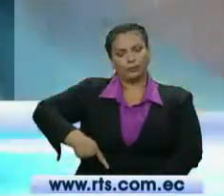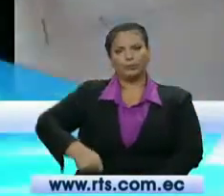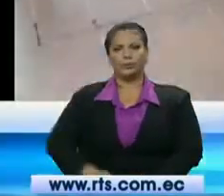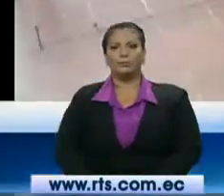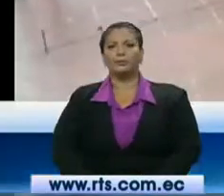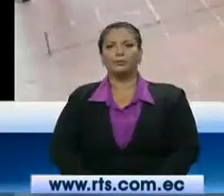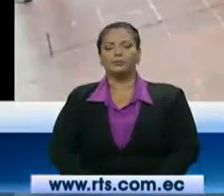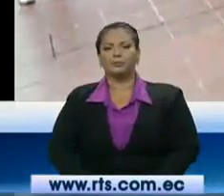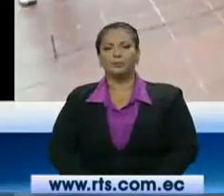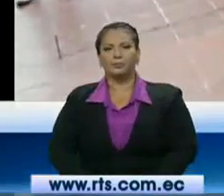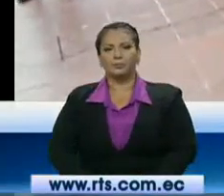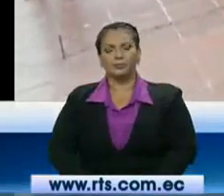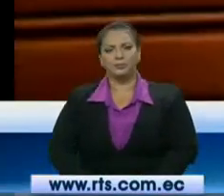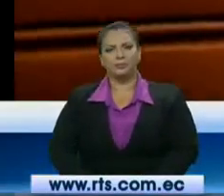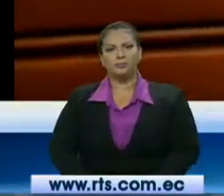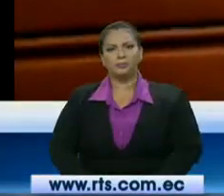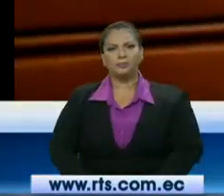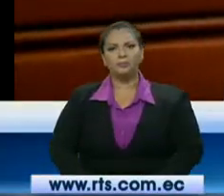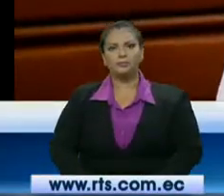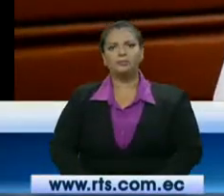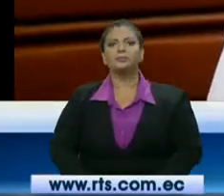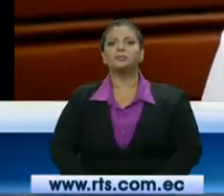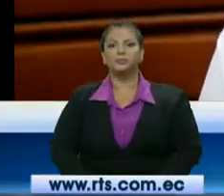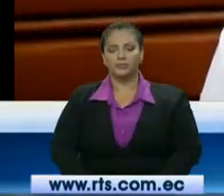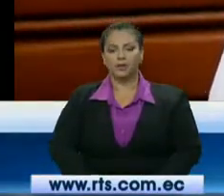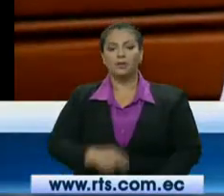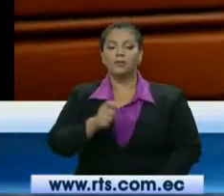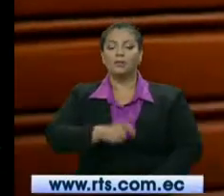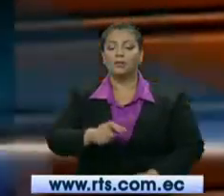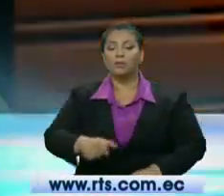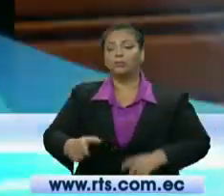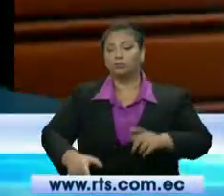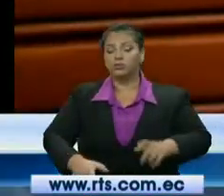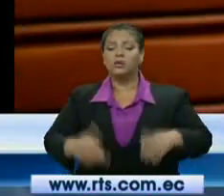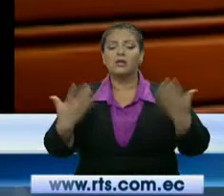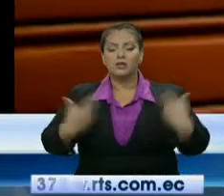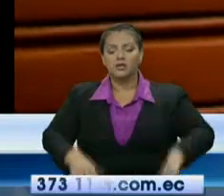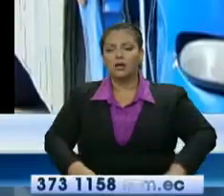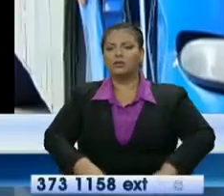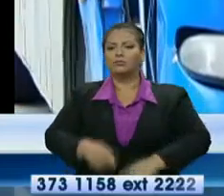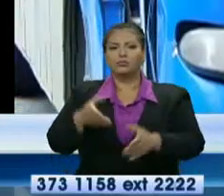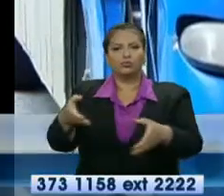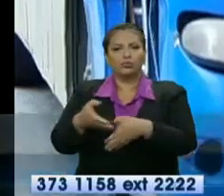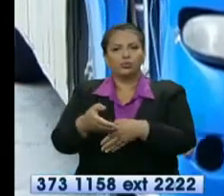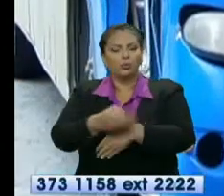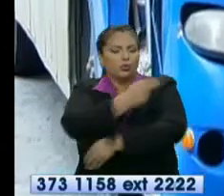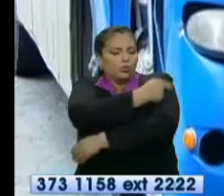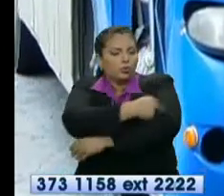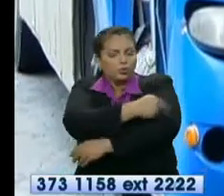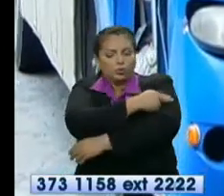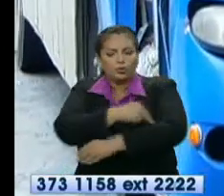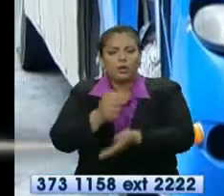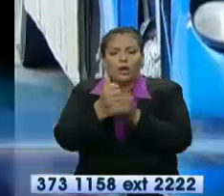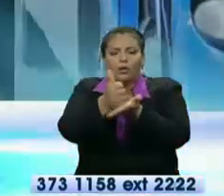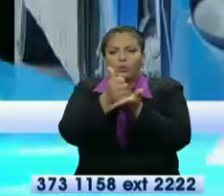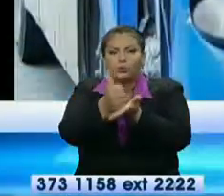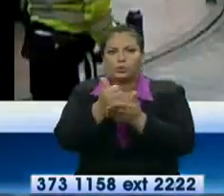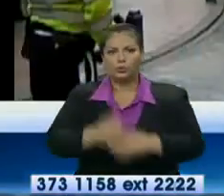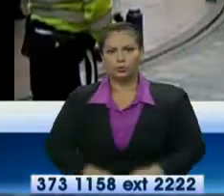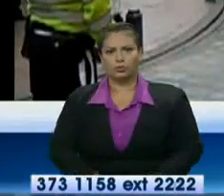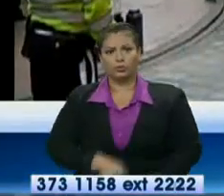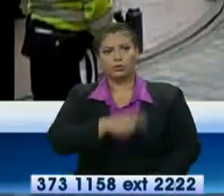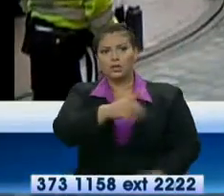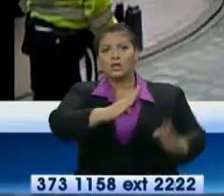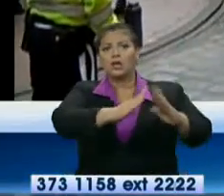que le acabé de mencionar y las 4 personas fueron atendidas por los paramédicos de la Cruz Roja. Los daños a la casa donde funciona un hotel son